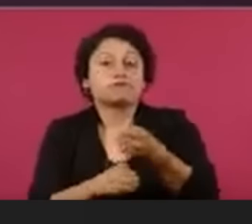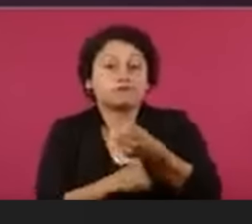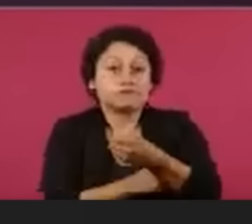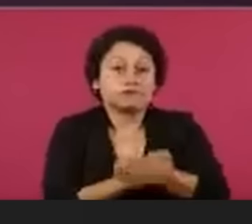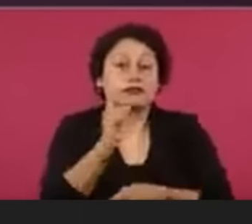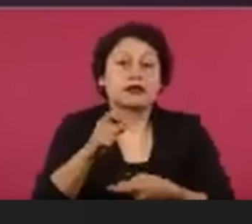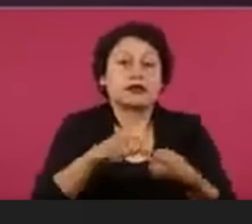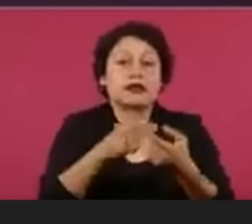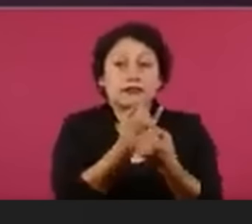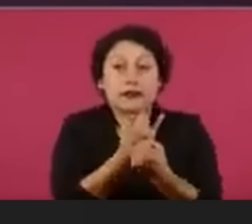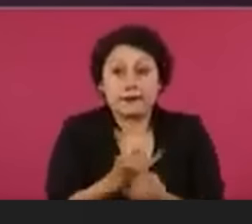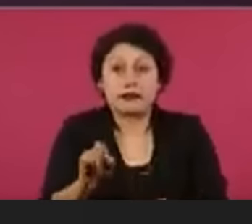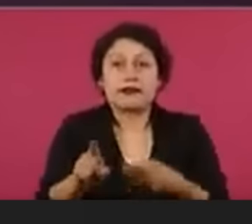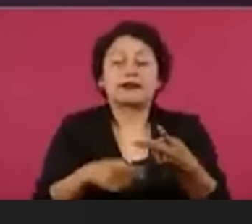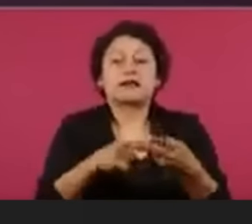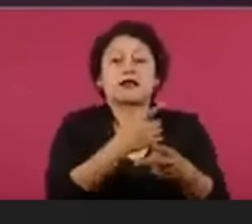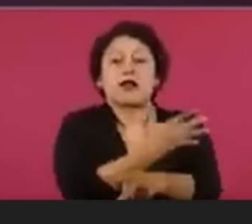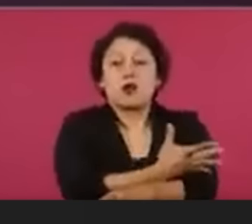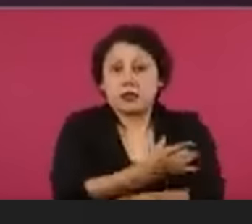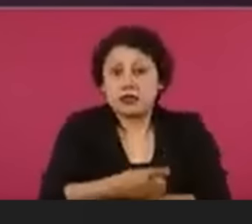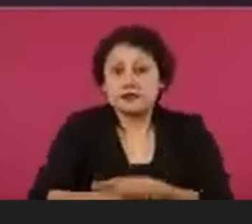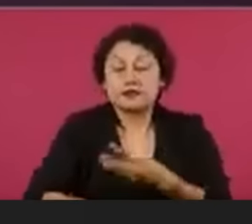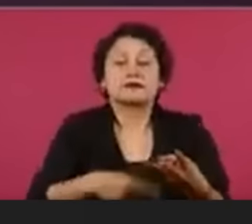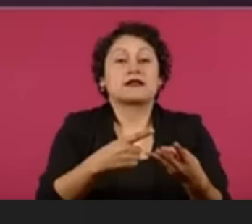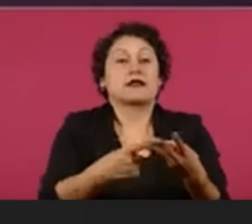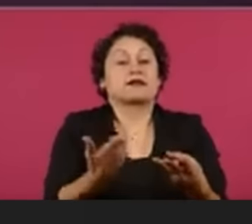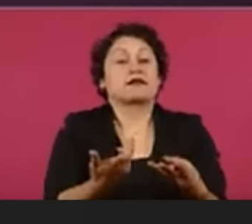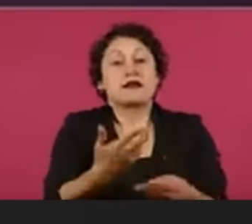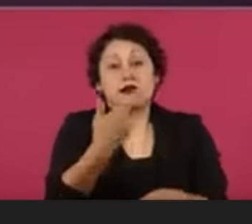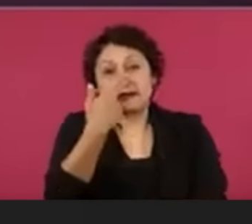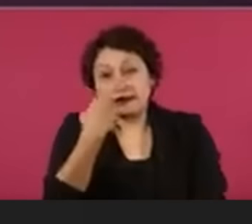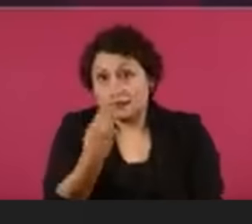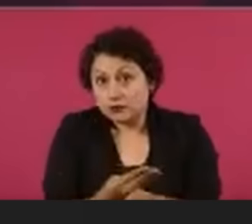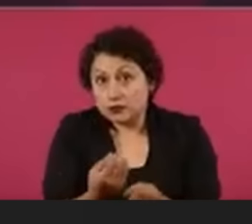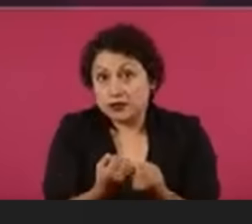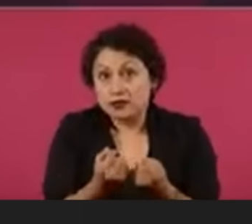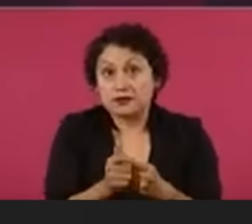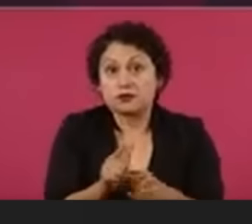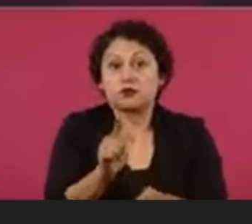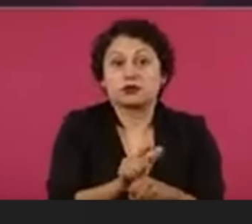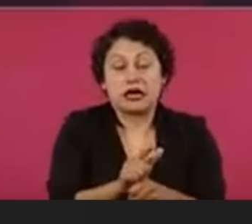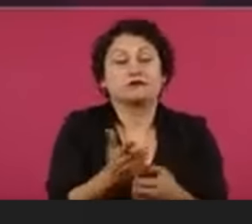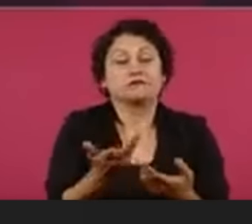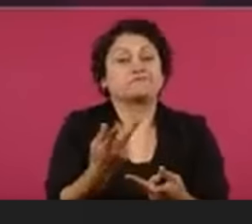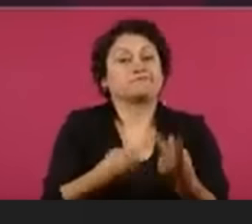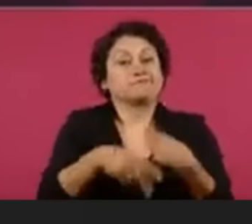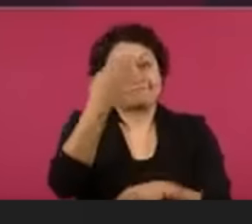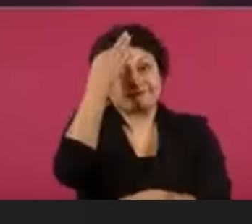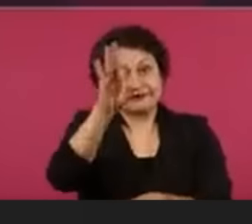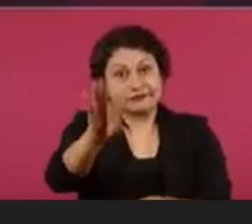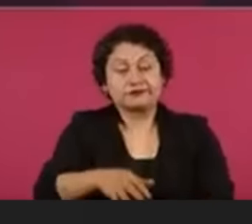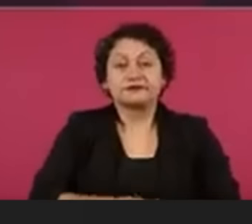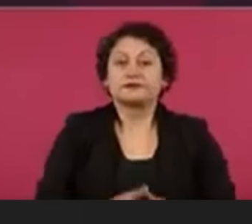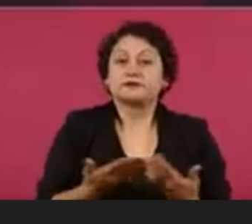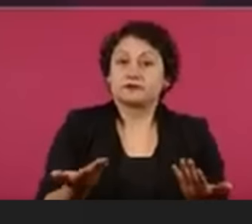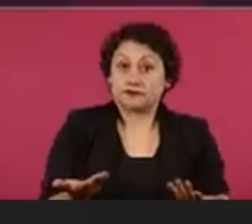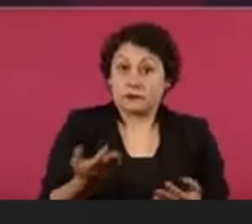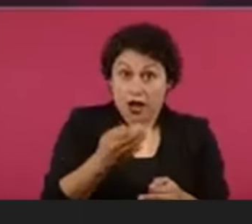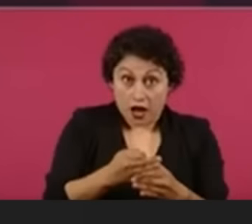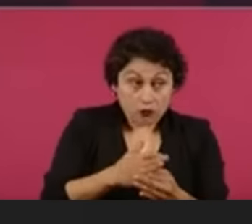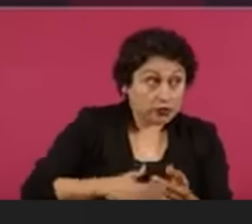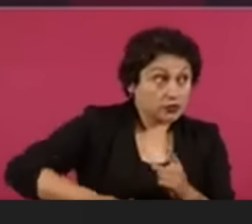honestidad y responsabilidad social. En este ambiente de corrupción, los